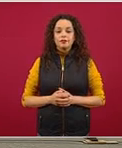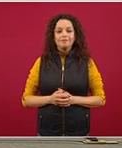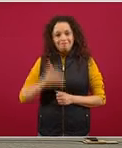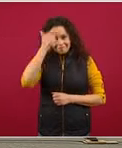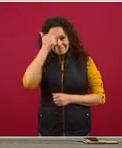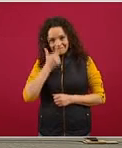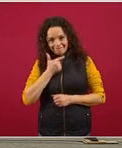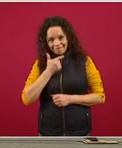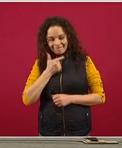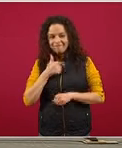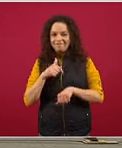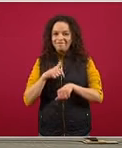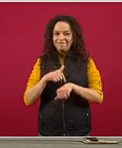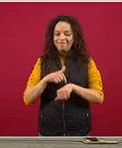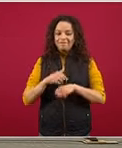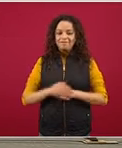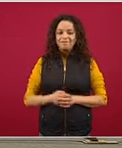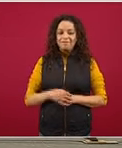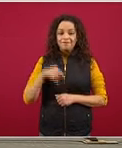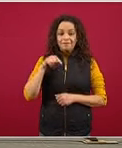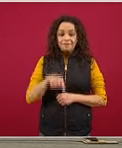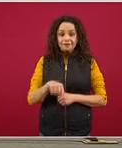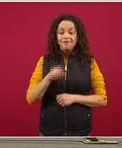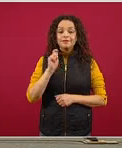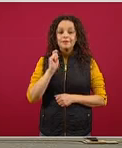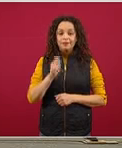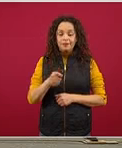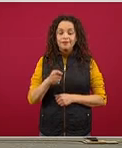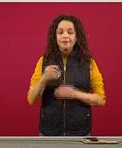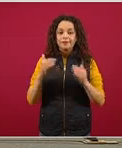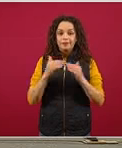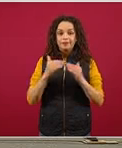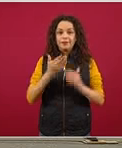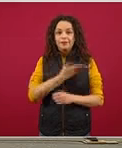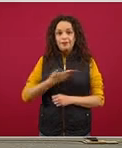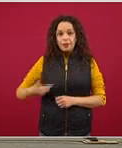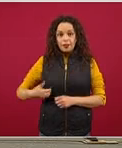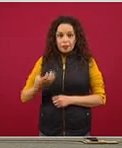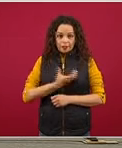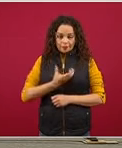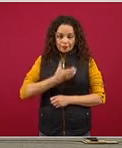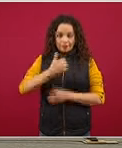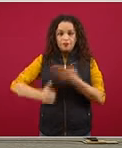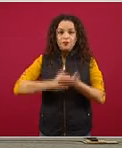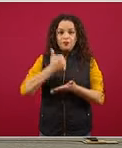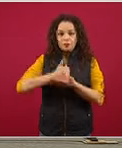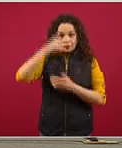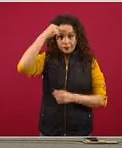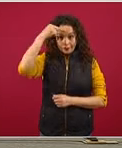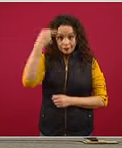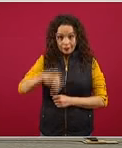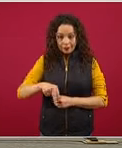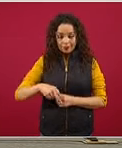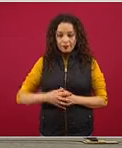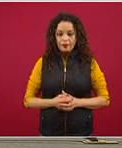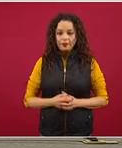noches, aquí en Palacio Nacional, en la Ciudad de México.